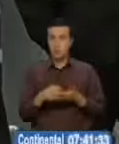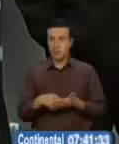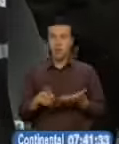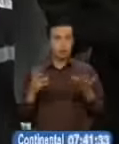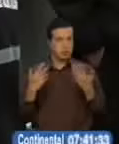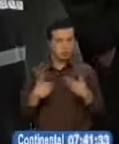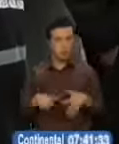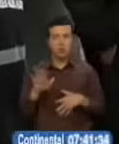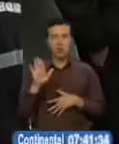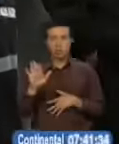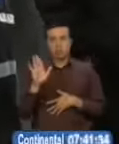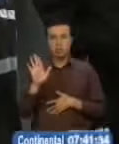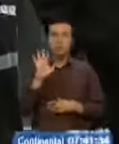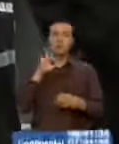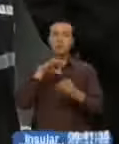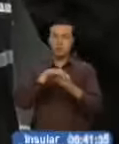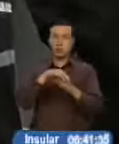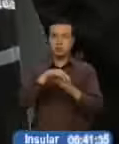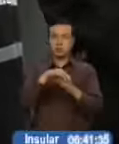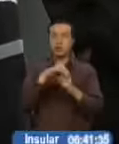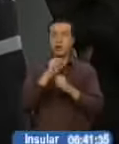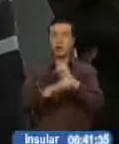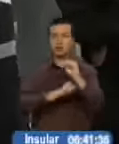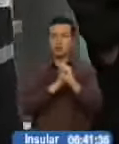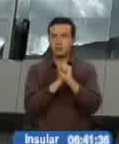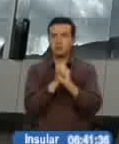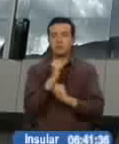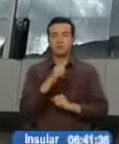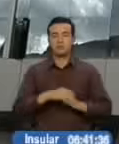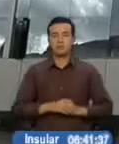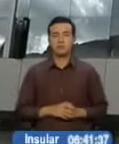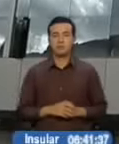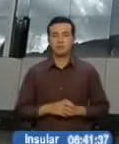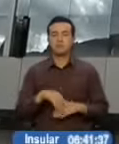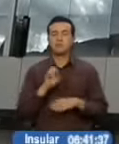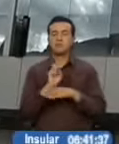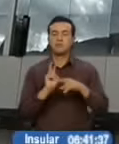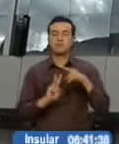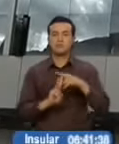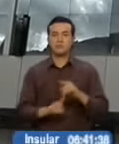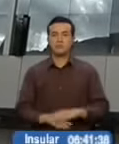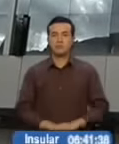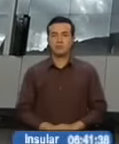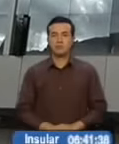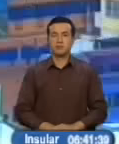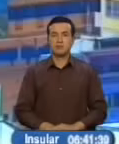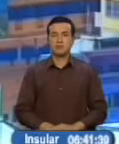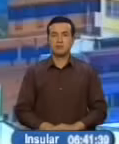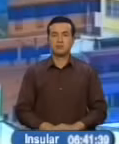provinciales y cantonales, estarán habilitados para las elecciones próximas. Javier Ceballos, Ecuador TV.